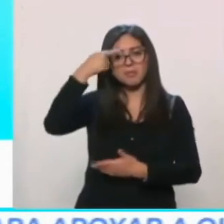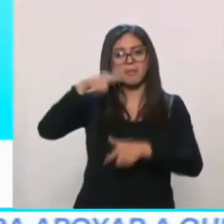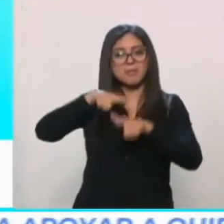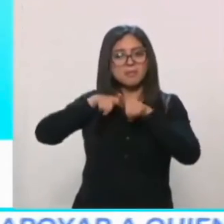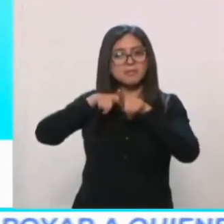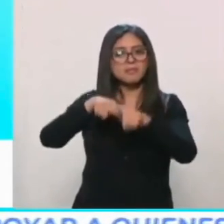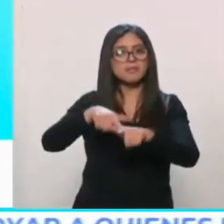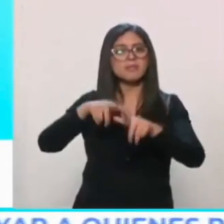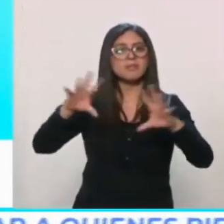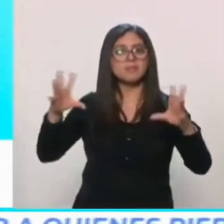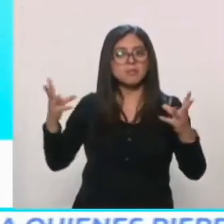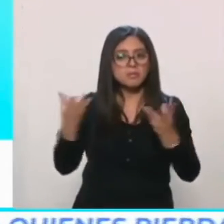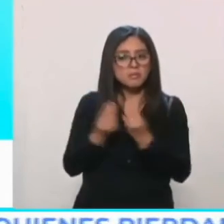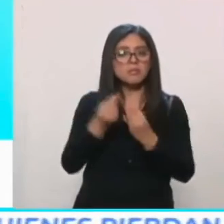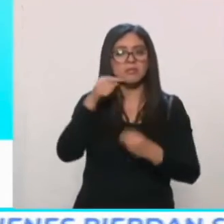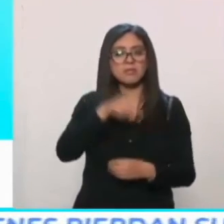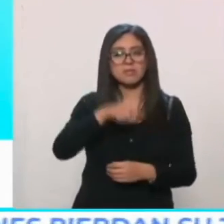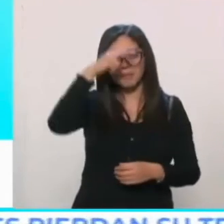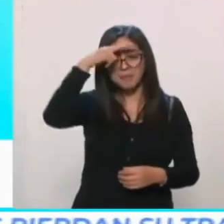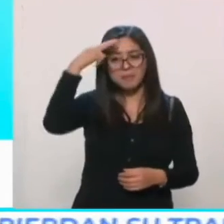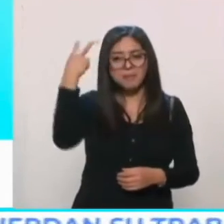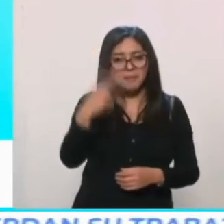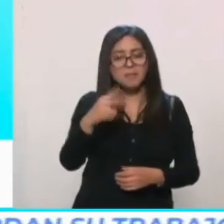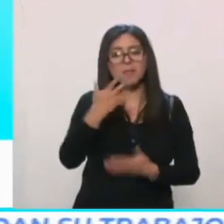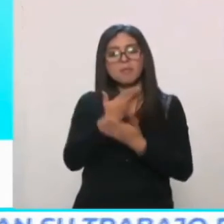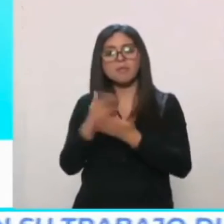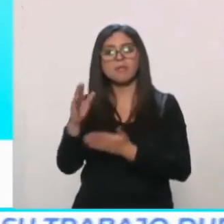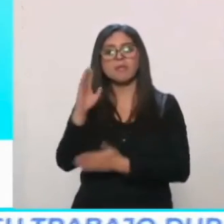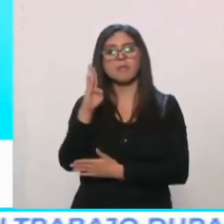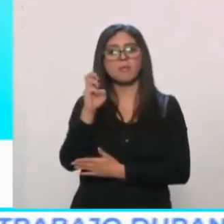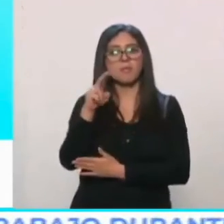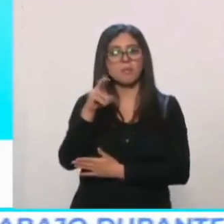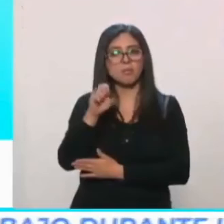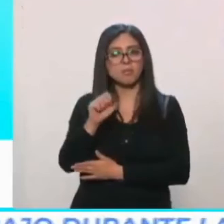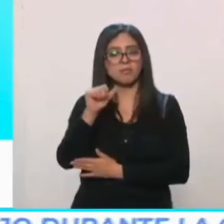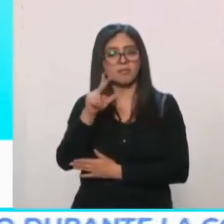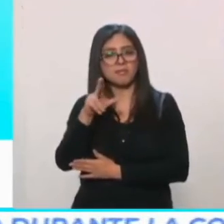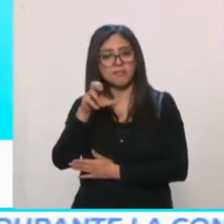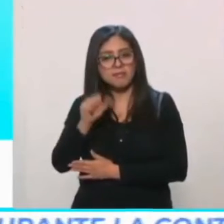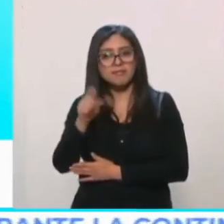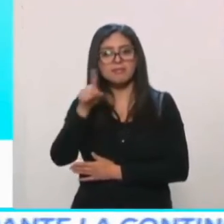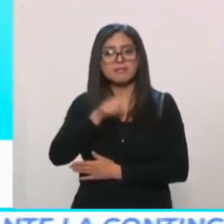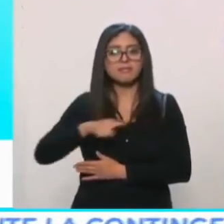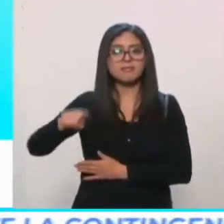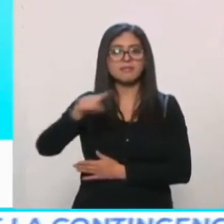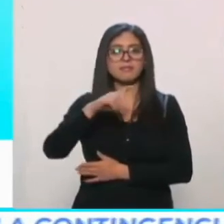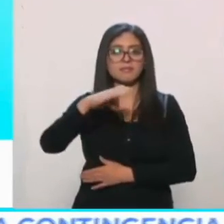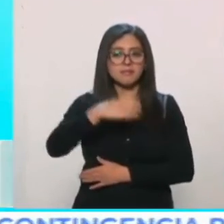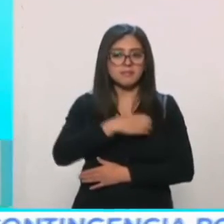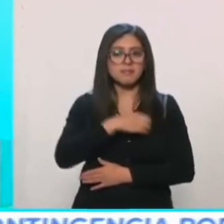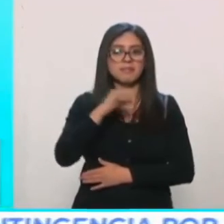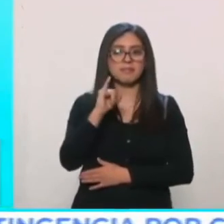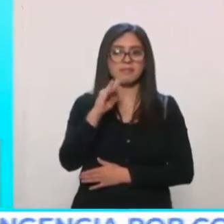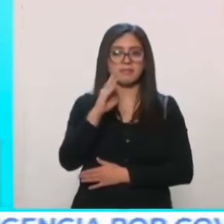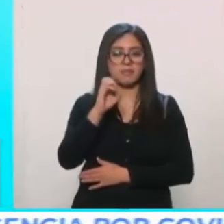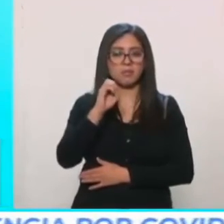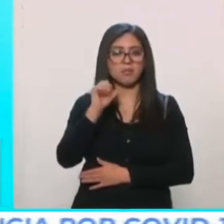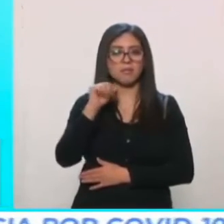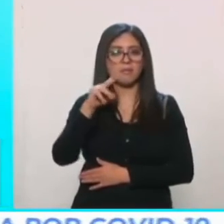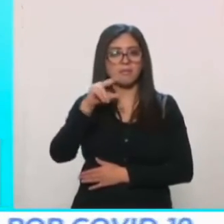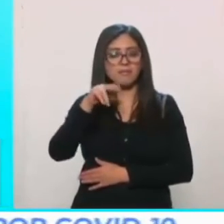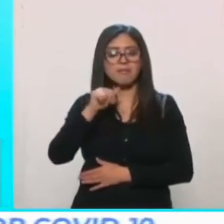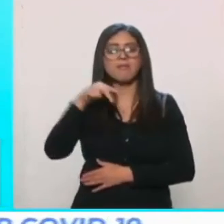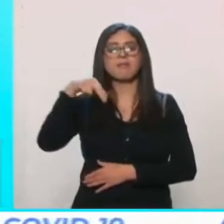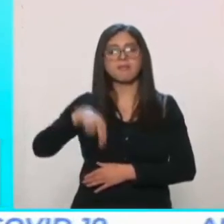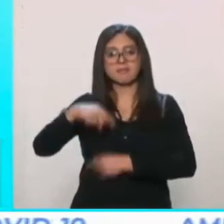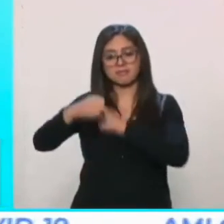ciudades. Y en ese sentido México y Buenos Aires comparten no solo ser capitales iberoamericanas de las culturas el año que